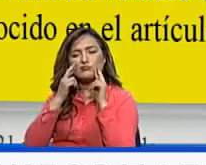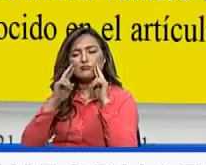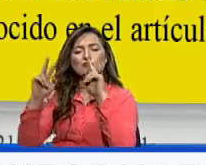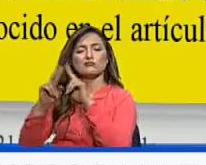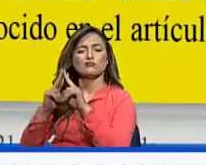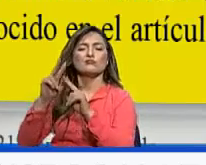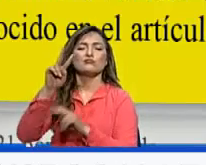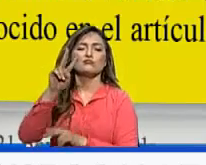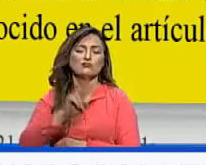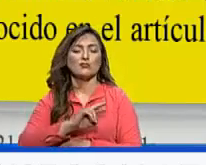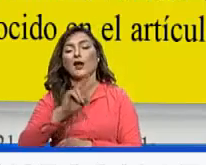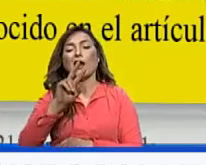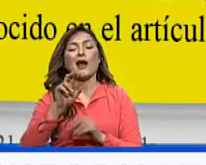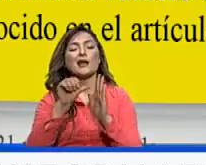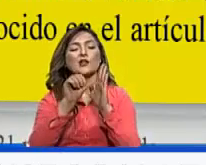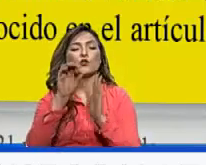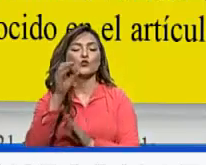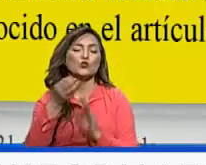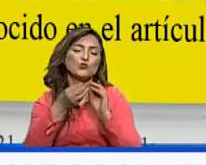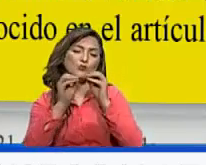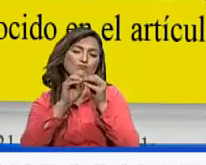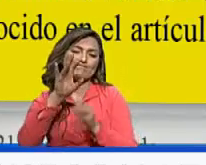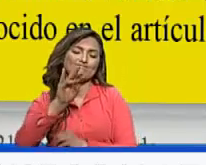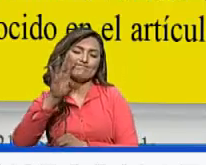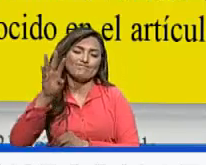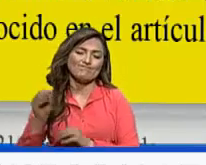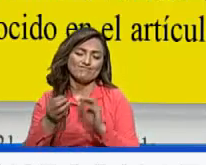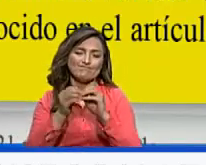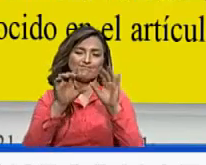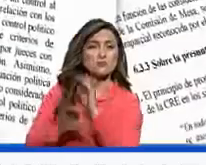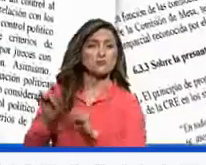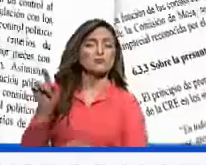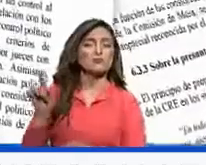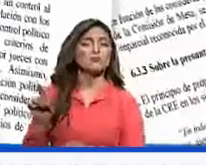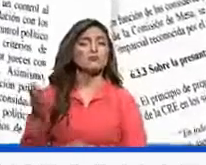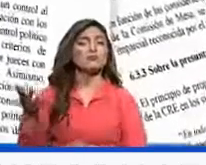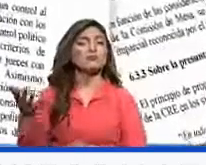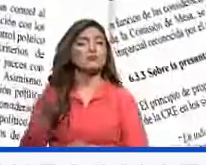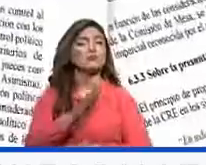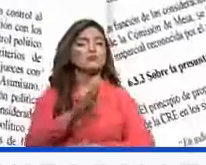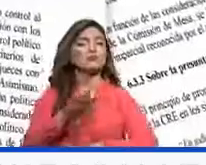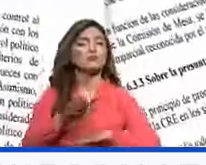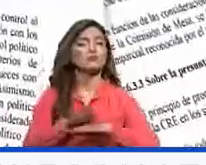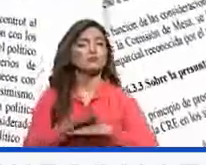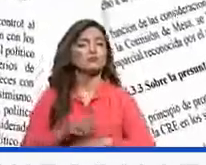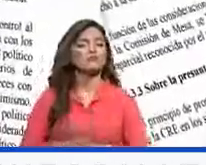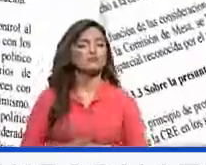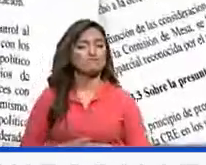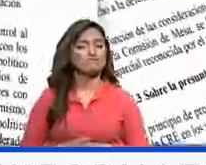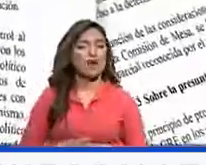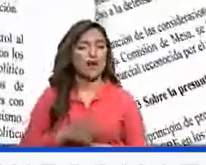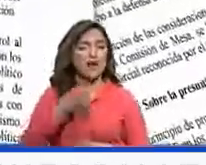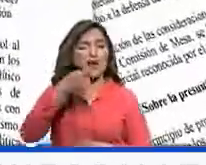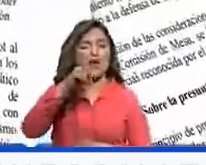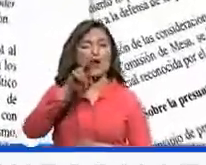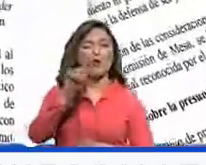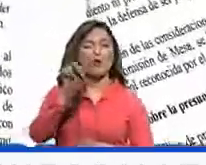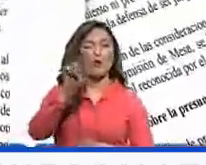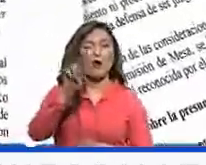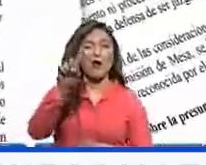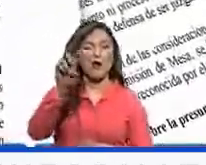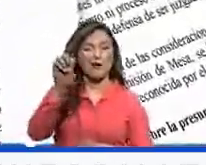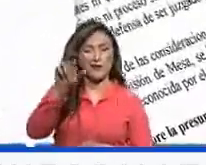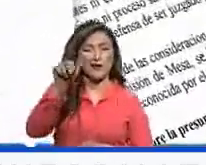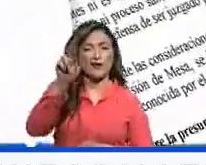en el artículo 76, numeral 7, literal 1 de la CRE. Es decir, con esto, amigos televidentes, atención, Jorge